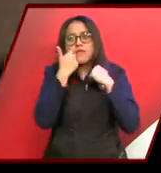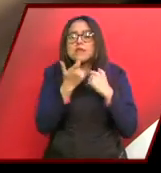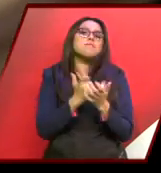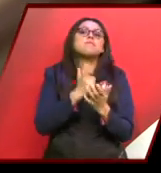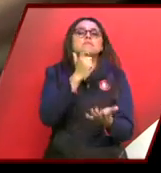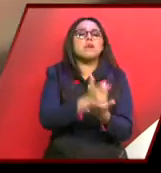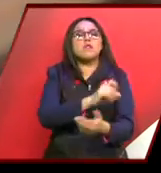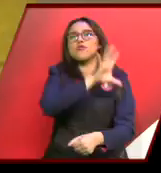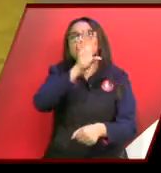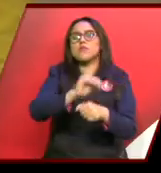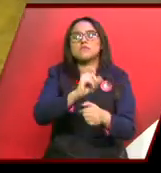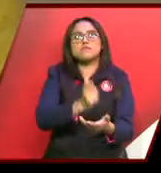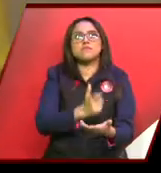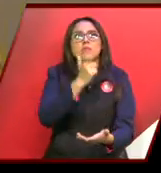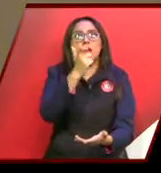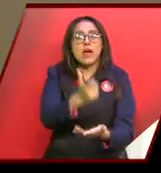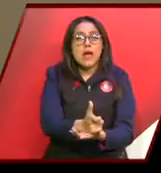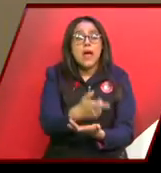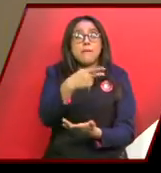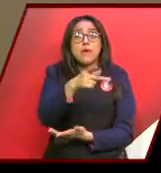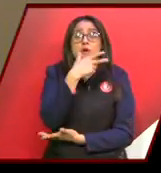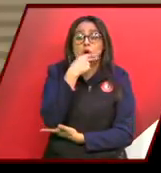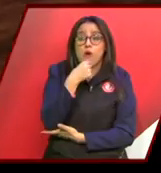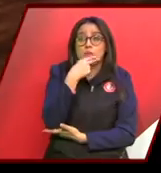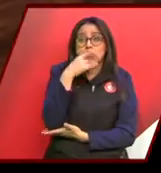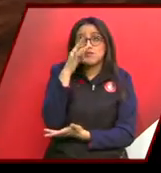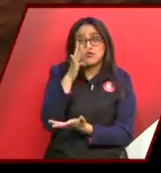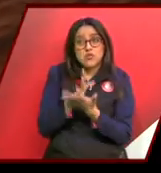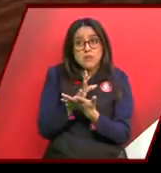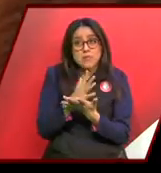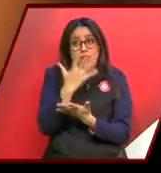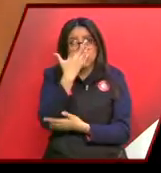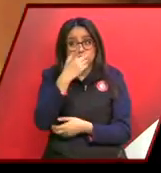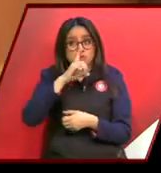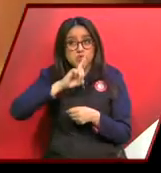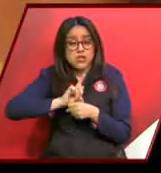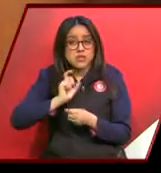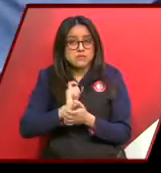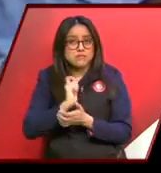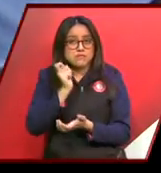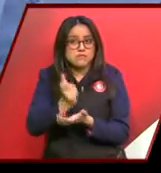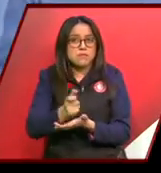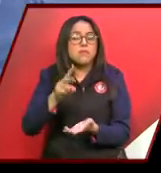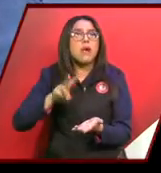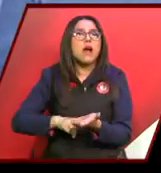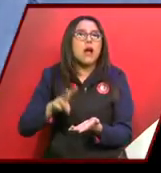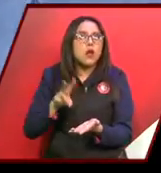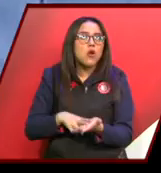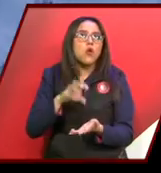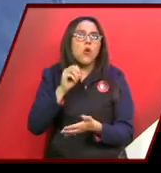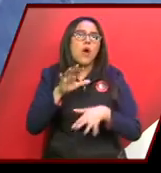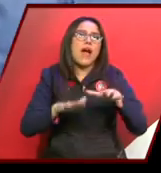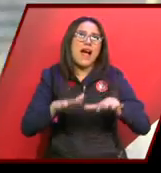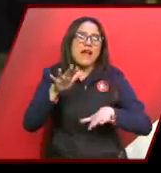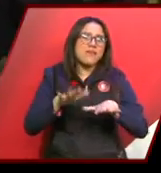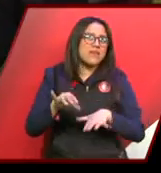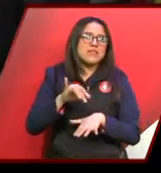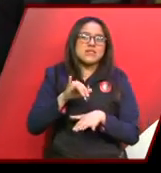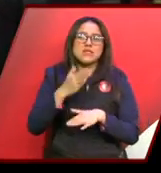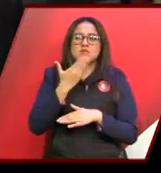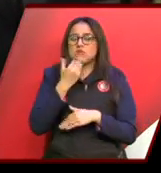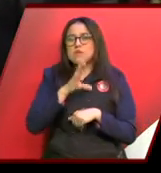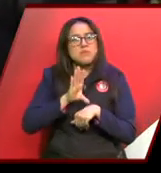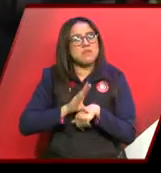salario íntegro. Sin embargo, a los hombres solo se les otorgan 5 días con goce de sueldo o en ocasiones ningún tipo